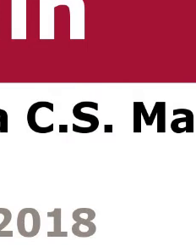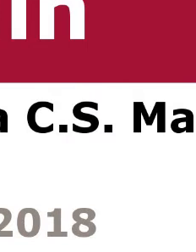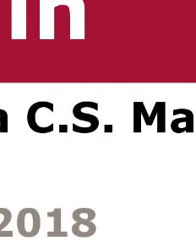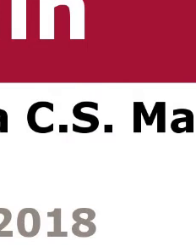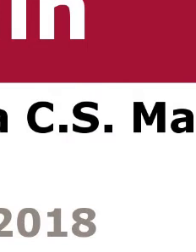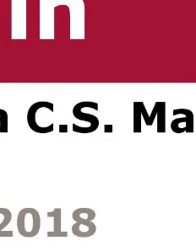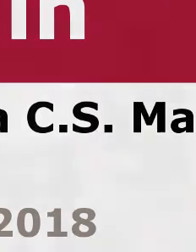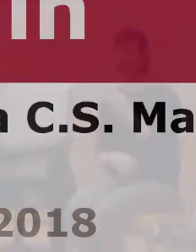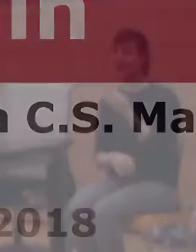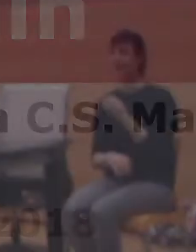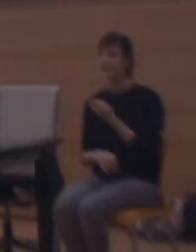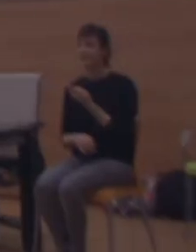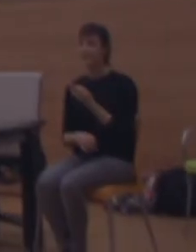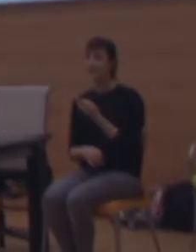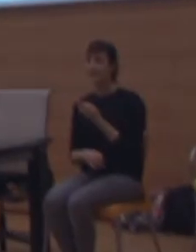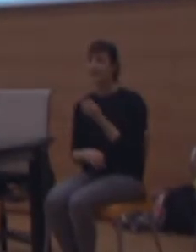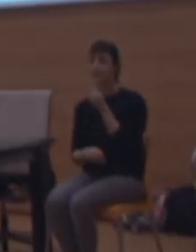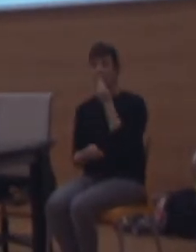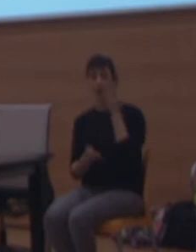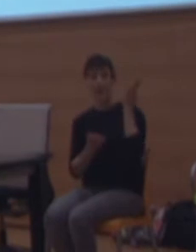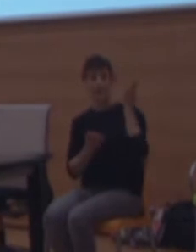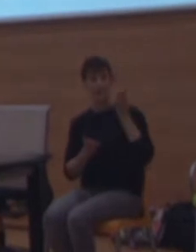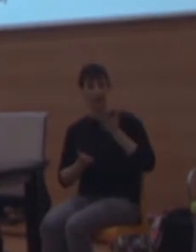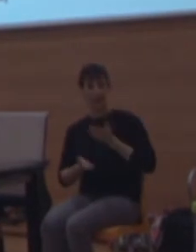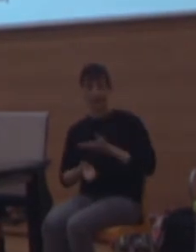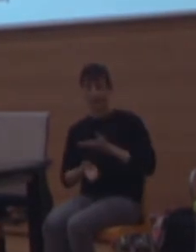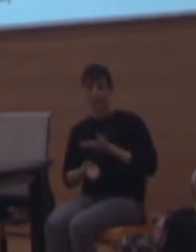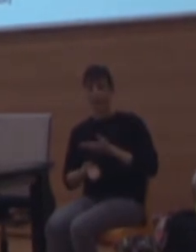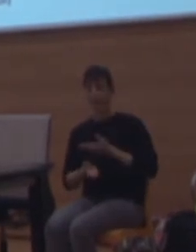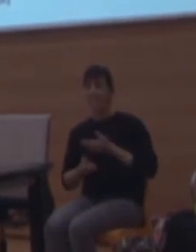lugar agradecer la invitación